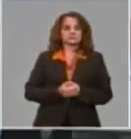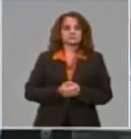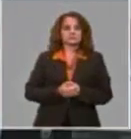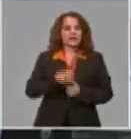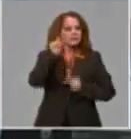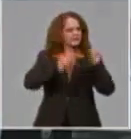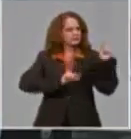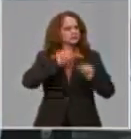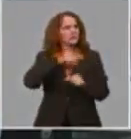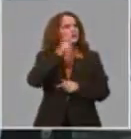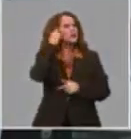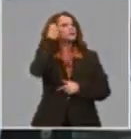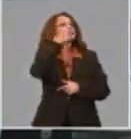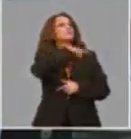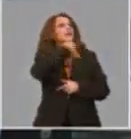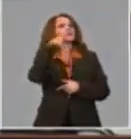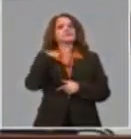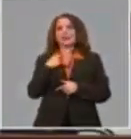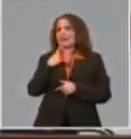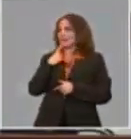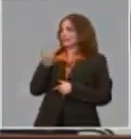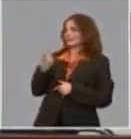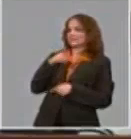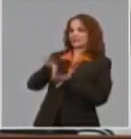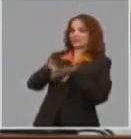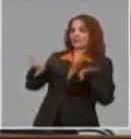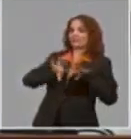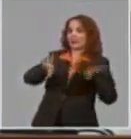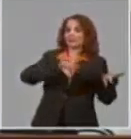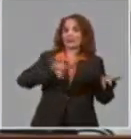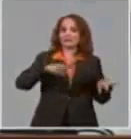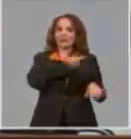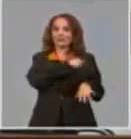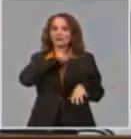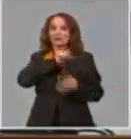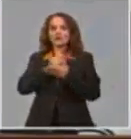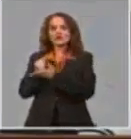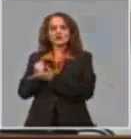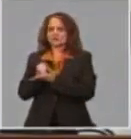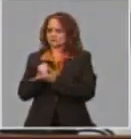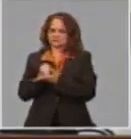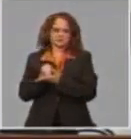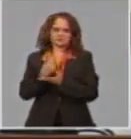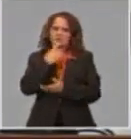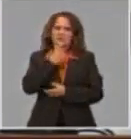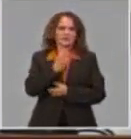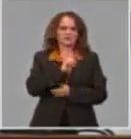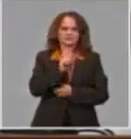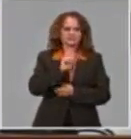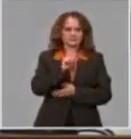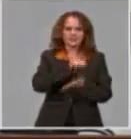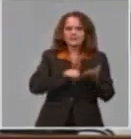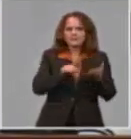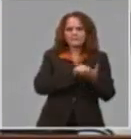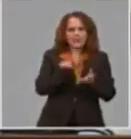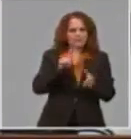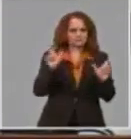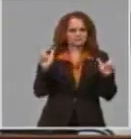podemos asegurar que sus planes y deseos de desestabilizar la situación del país y la revolución